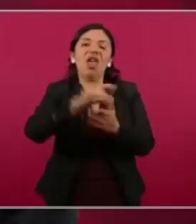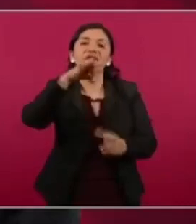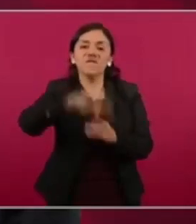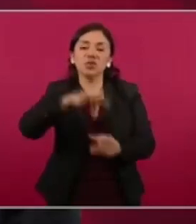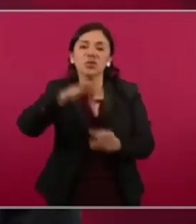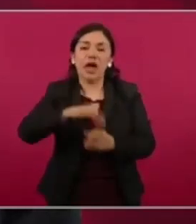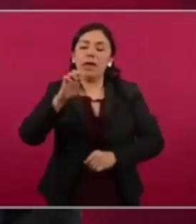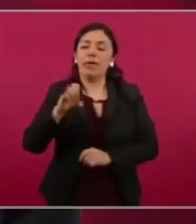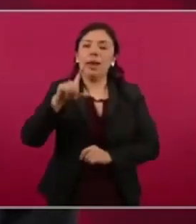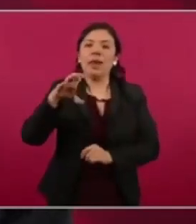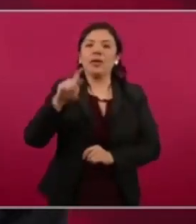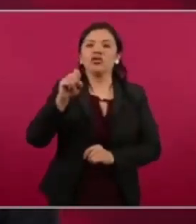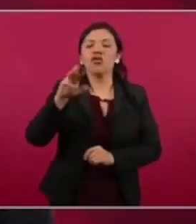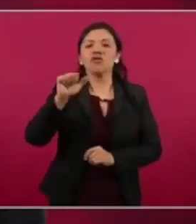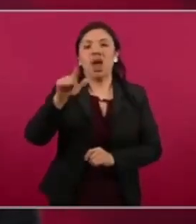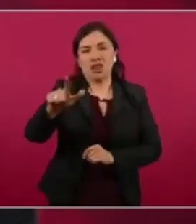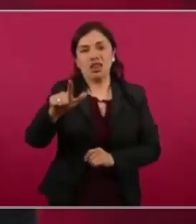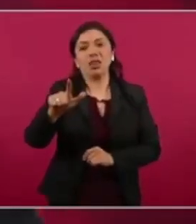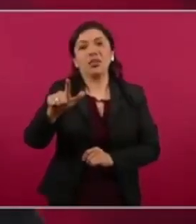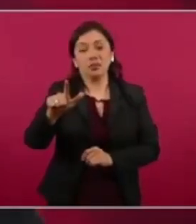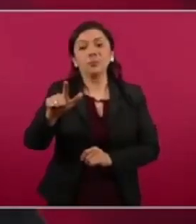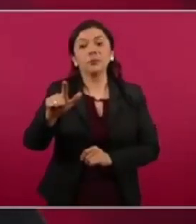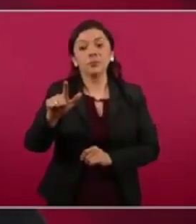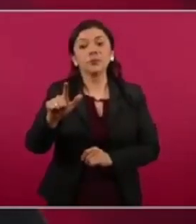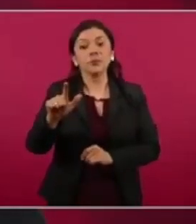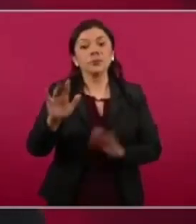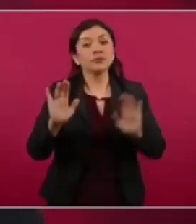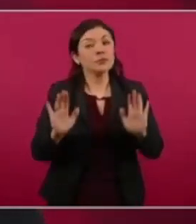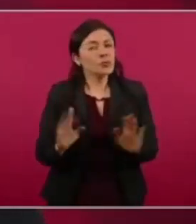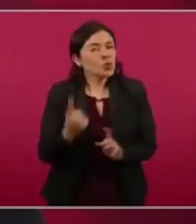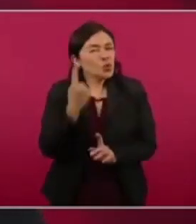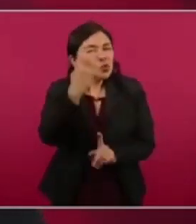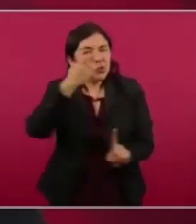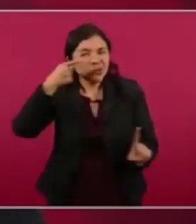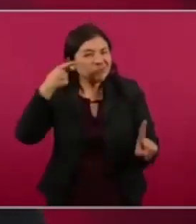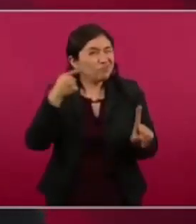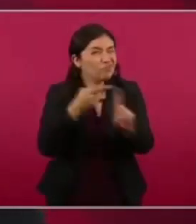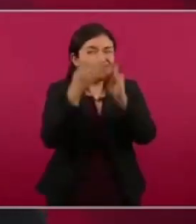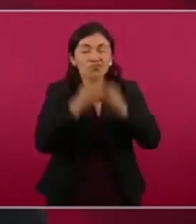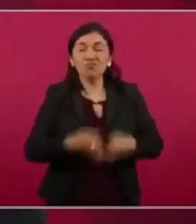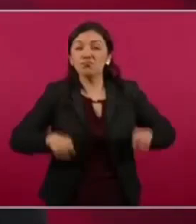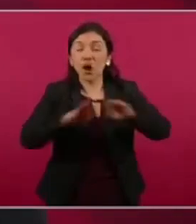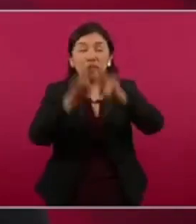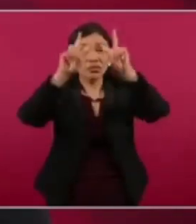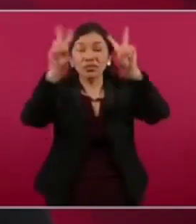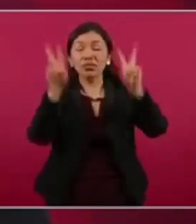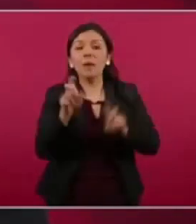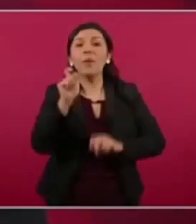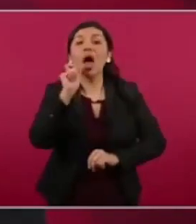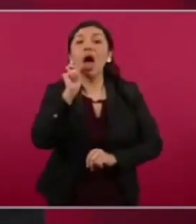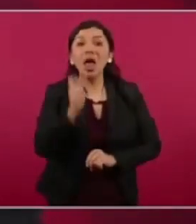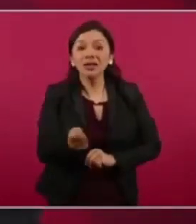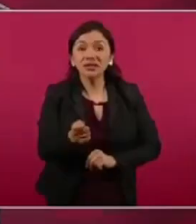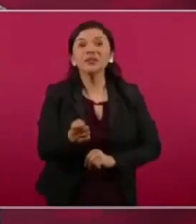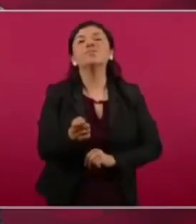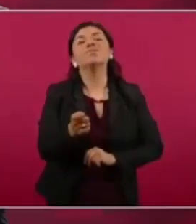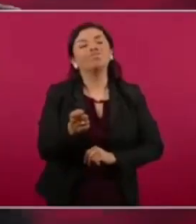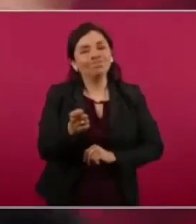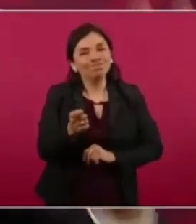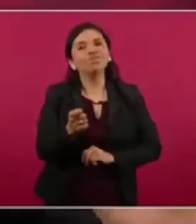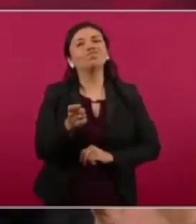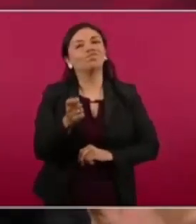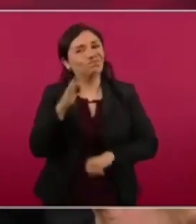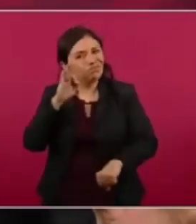electoral constitucional. Y uno de los temas centrales es dar todas